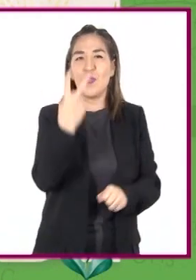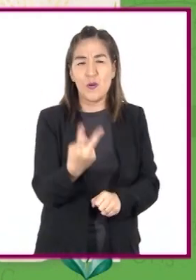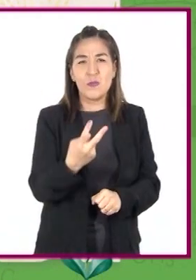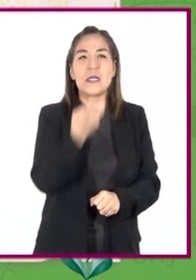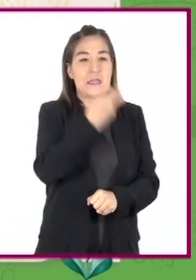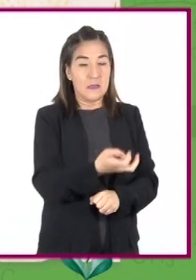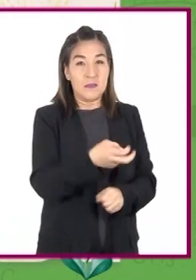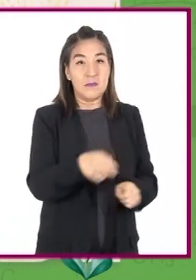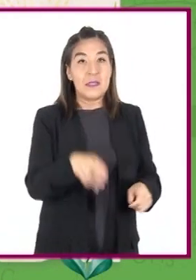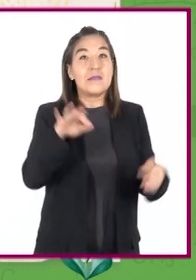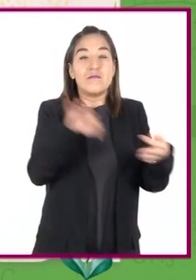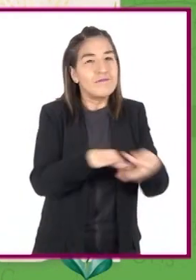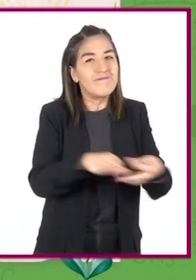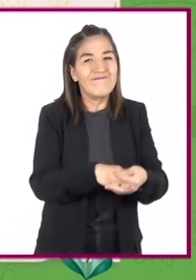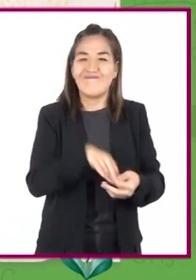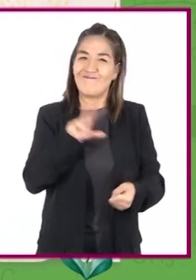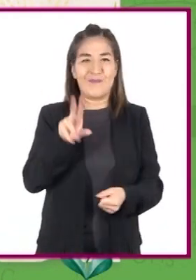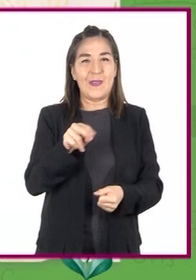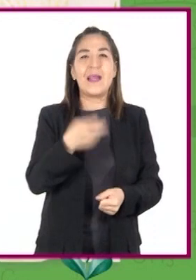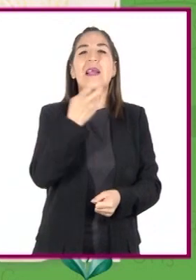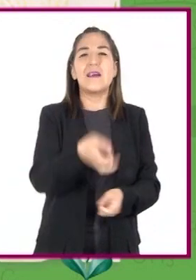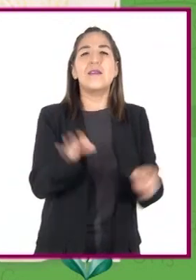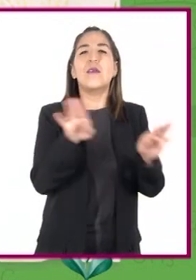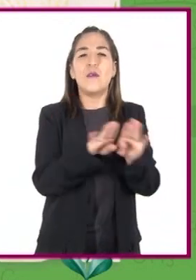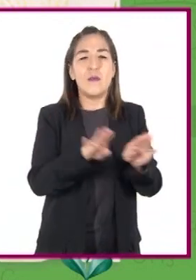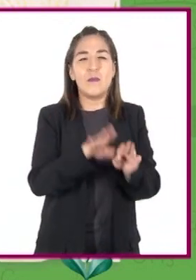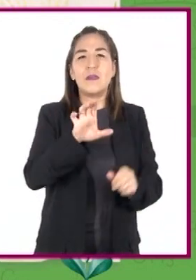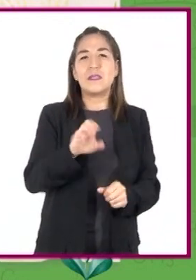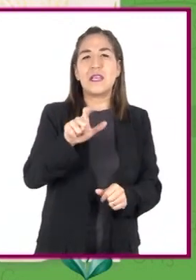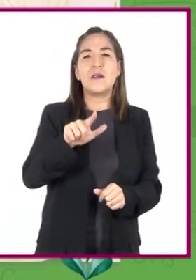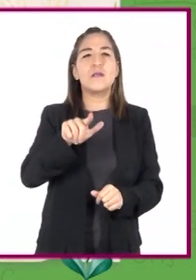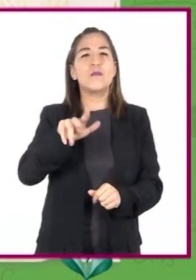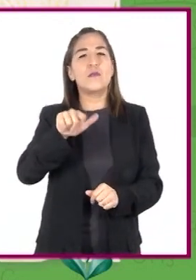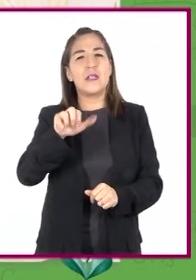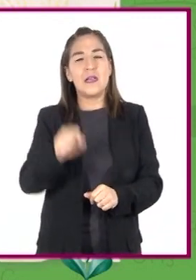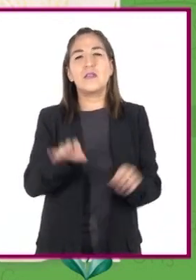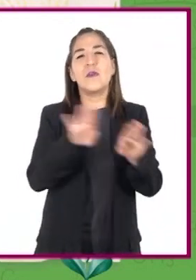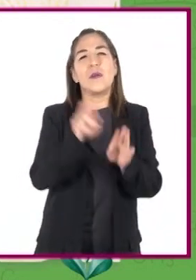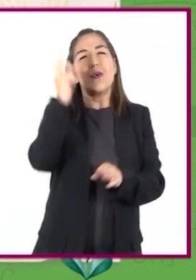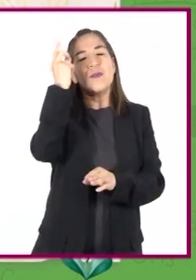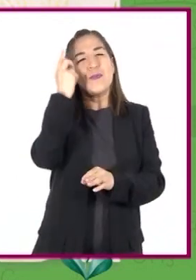no es continuo. La mayoría de las células reposan durante algún